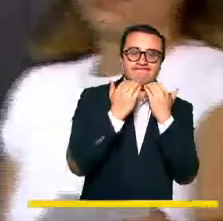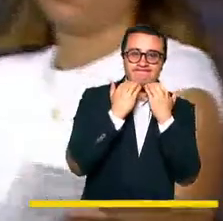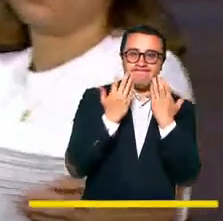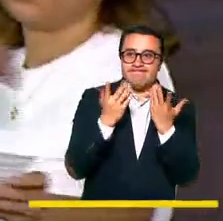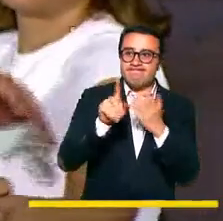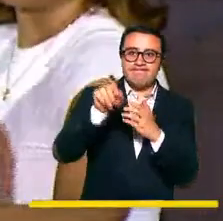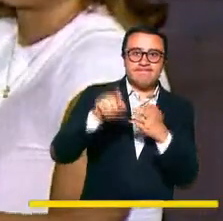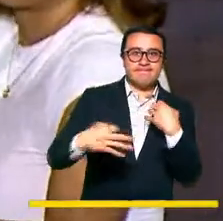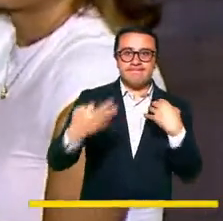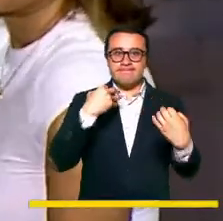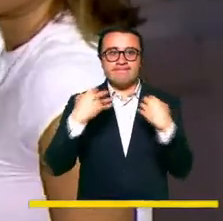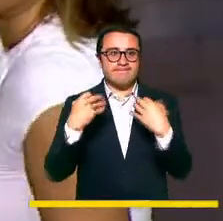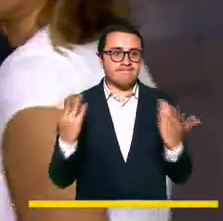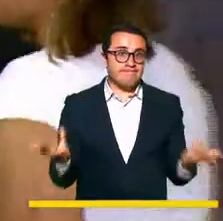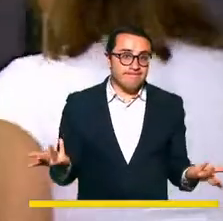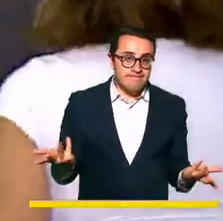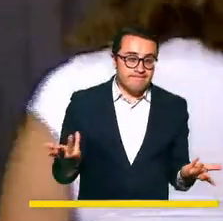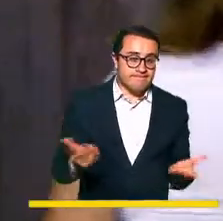tener una explicación.